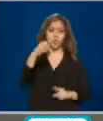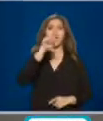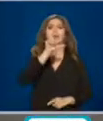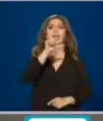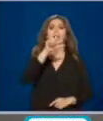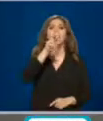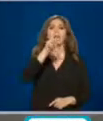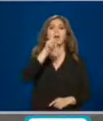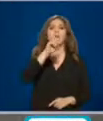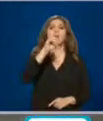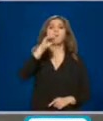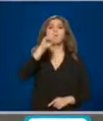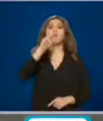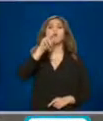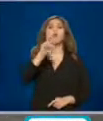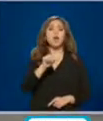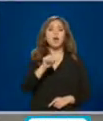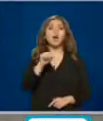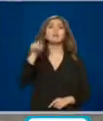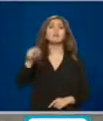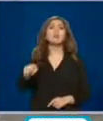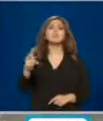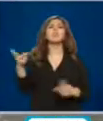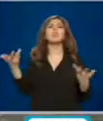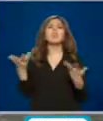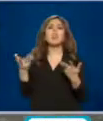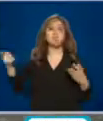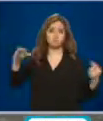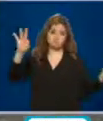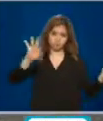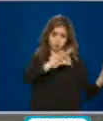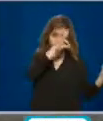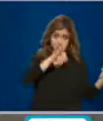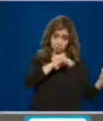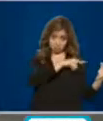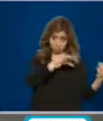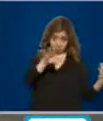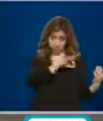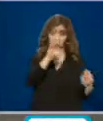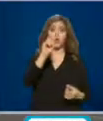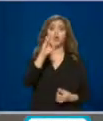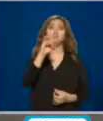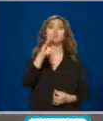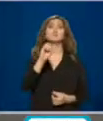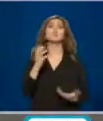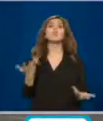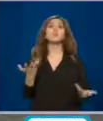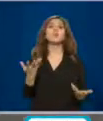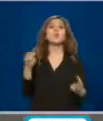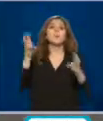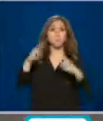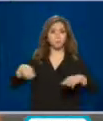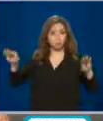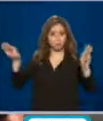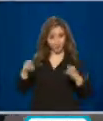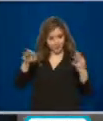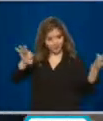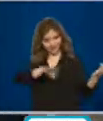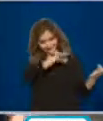para servirles. Álvaro Mora, ¿de profesión Mariachi. y de oficio? Músico de mariachi.